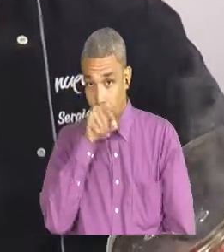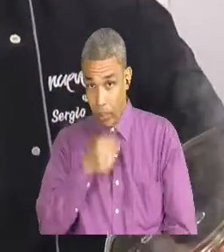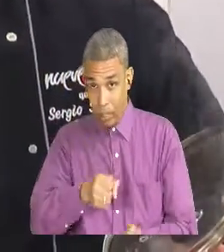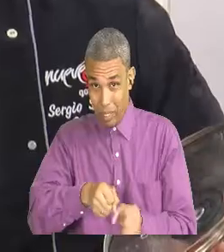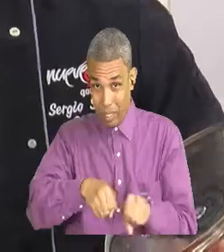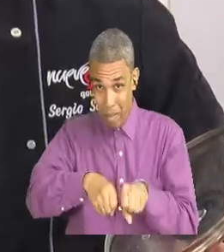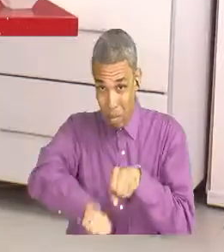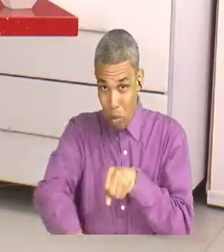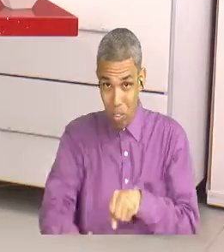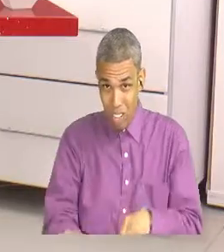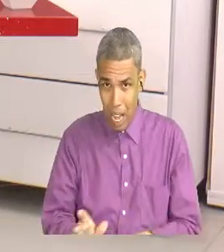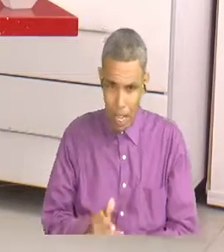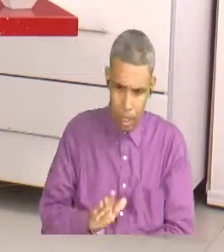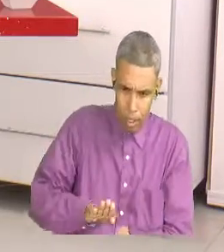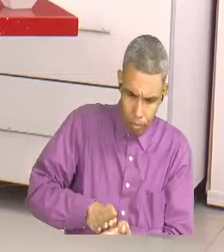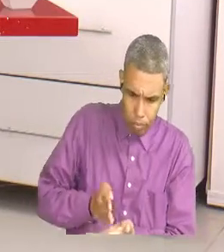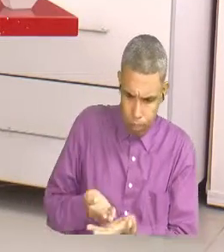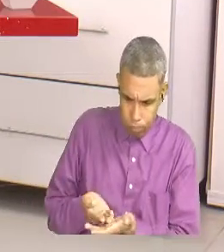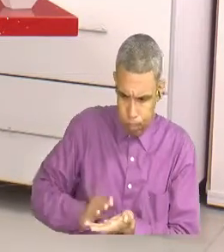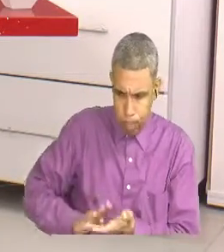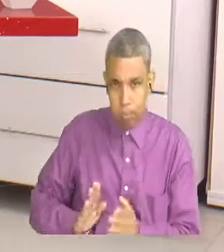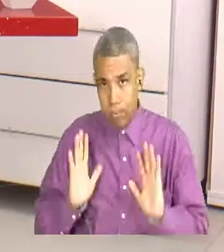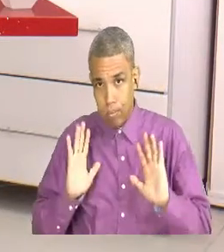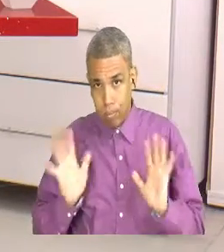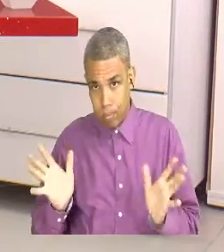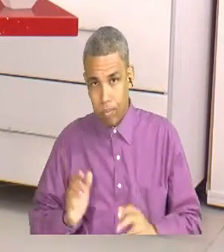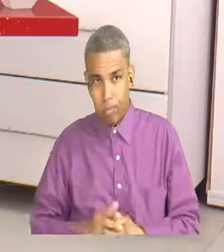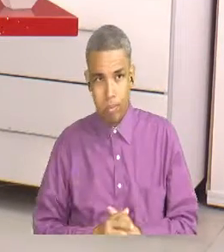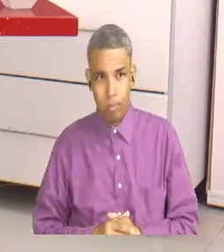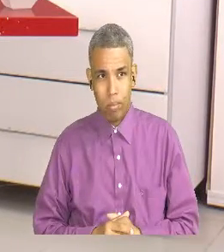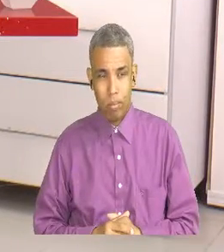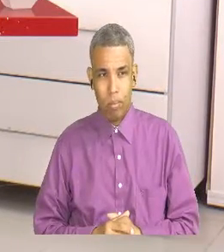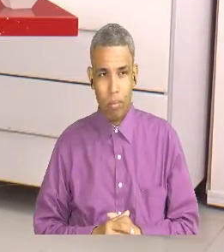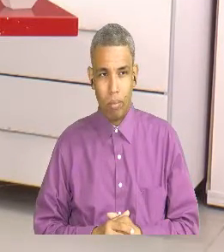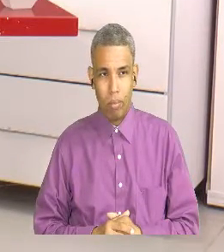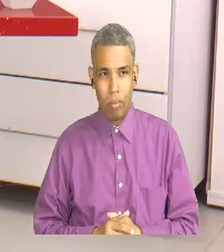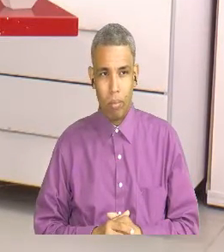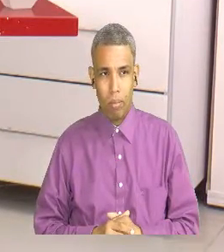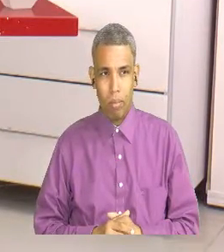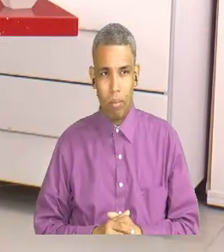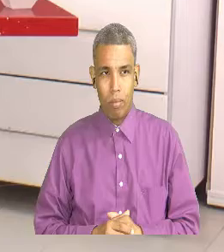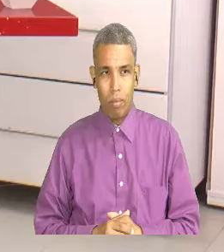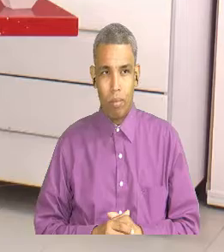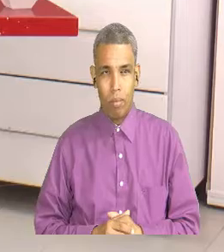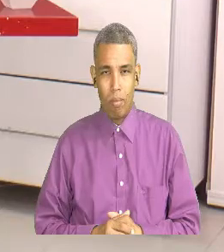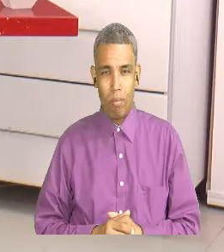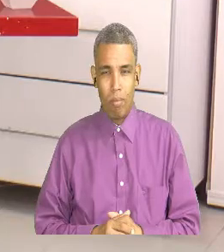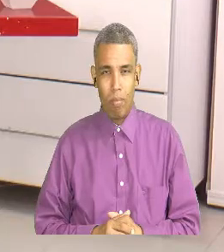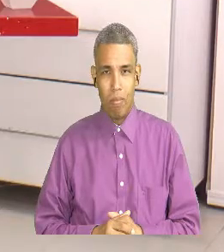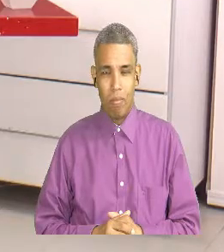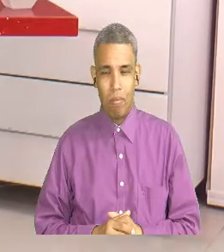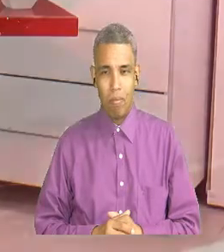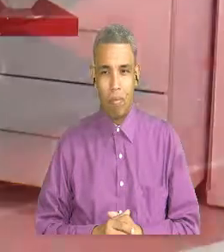están todo mejor. Color, que sabor y movimiento. Yo porque tengo la ñata pequeña, pero mi nariz lo diría todo.